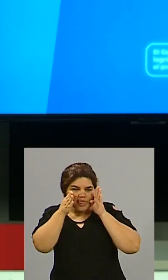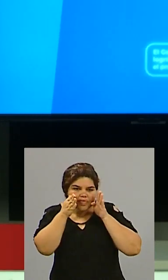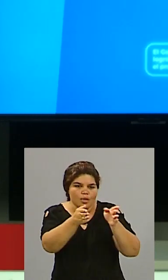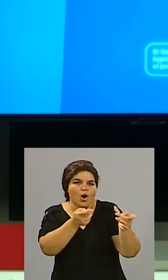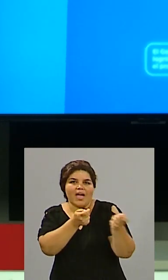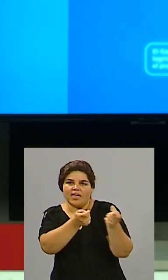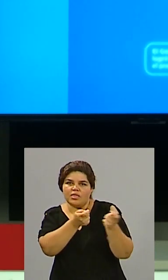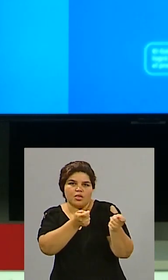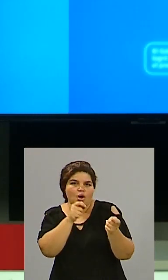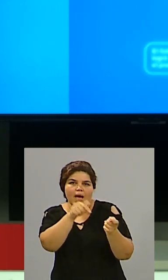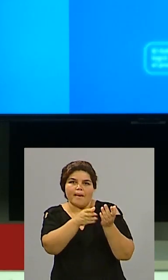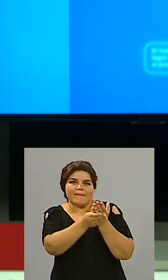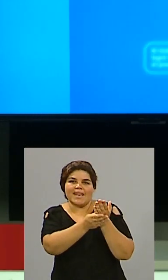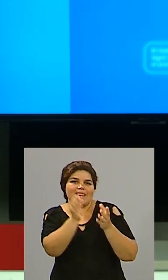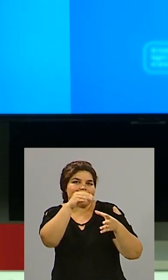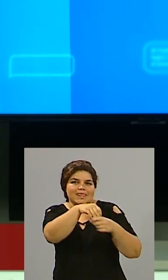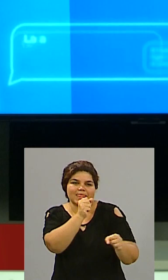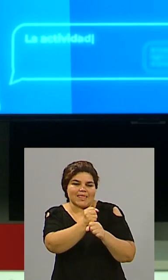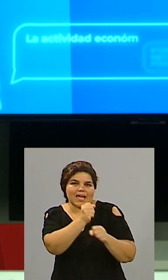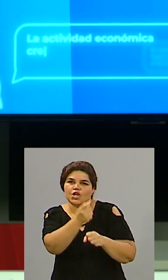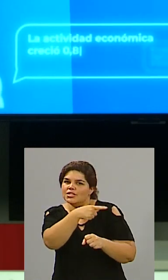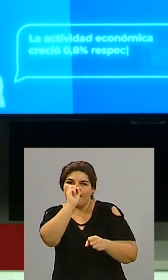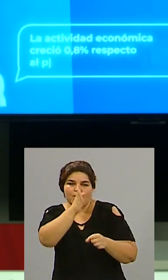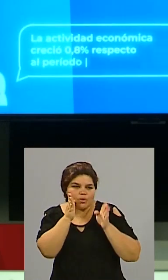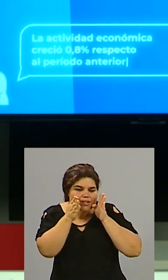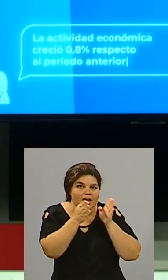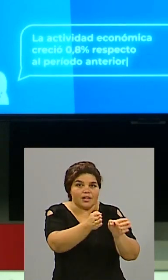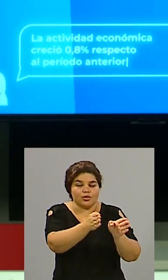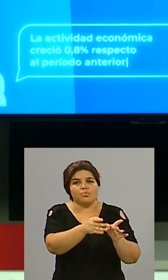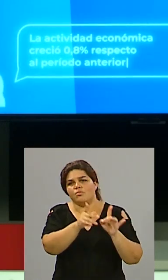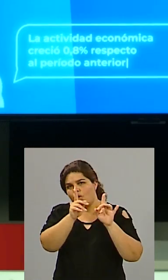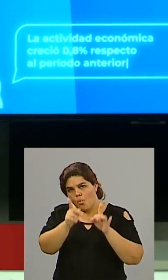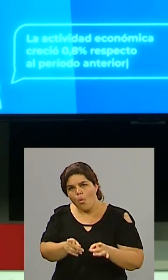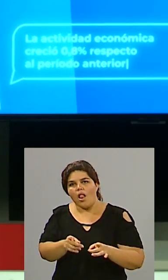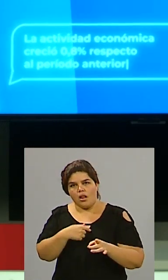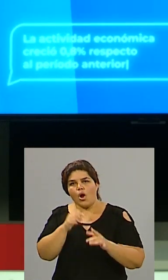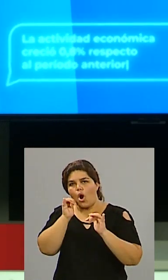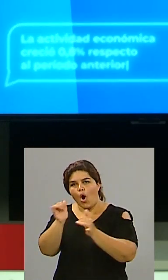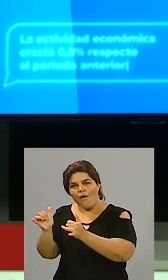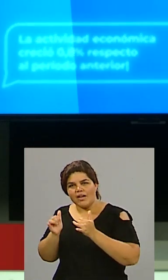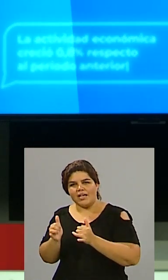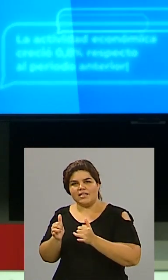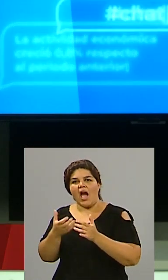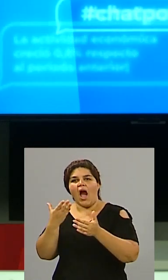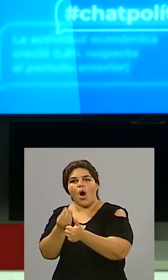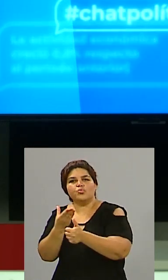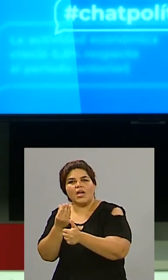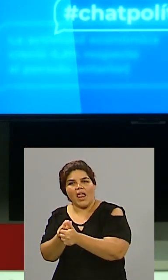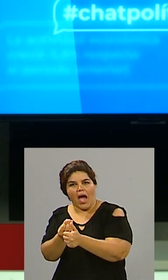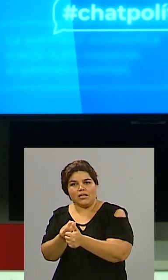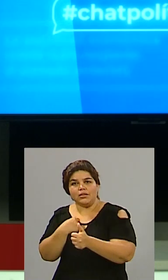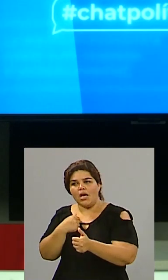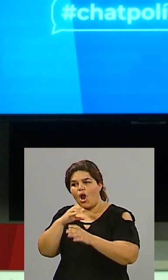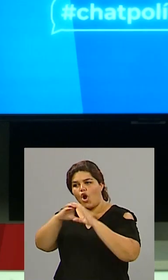es que esa relación o esa comunicación con los jóvenes y sobre todo en mi caso con los auxiliares no deja de ser